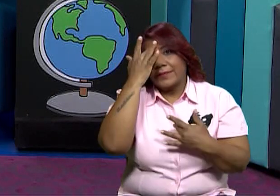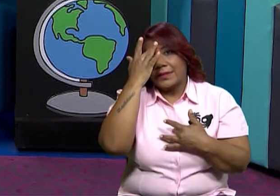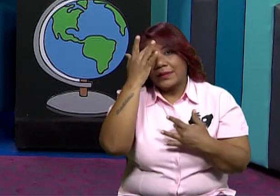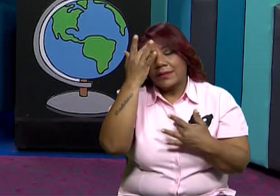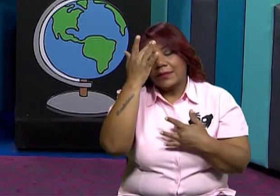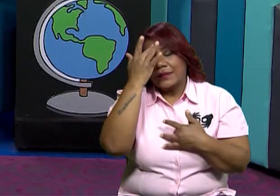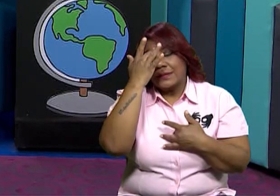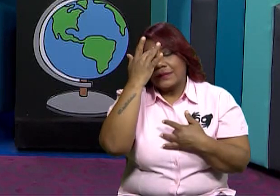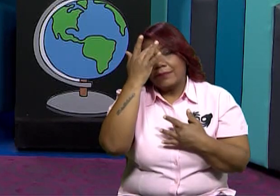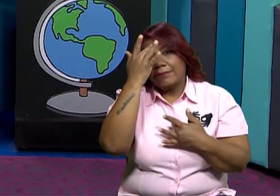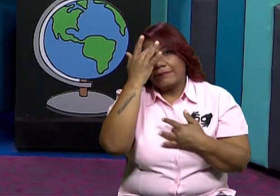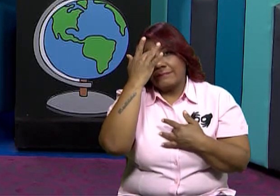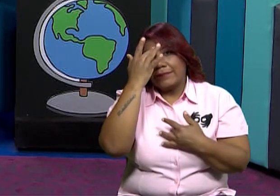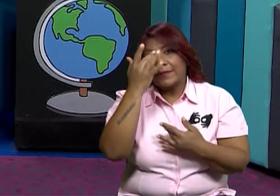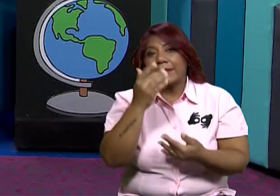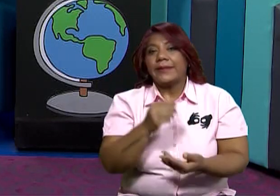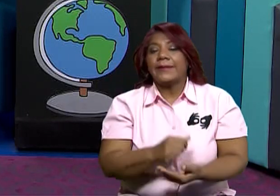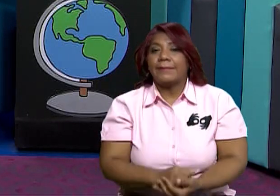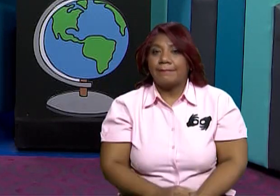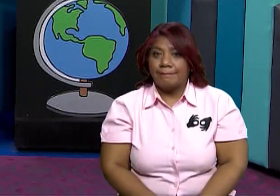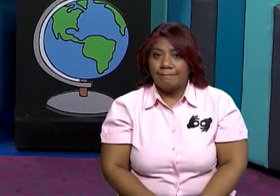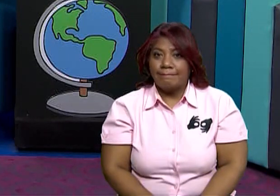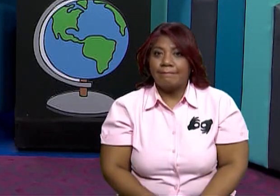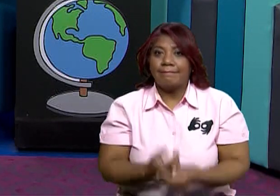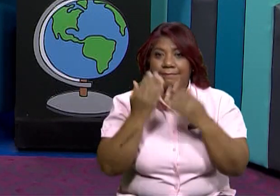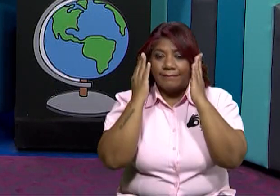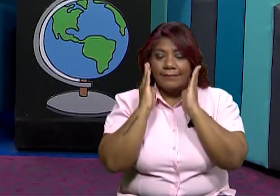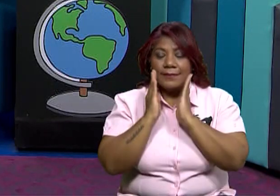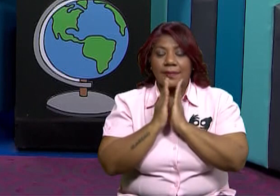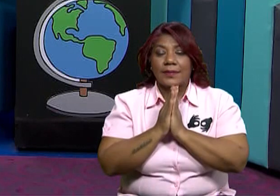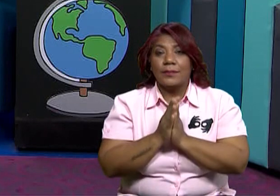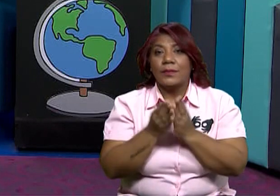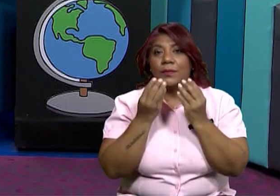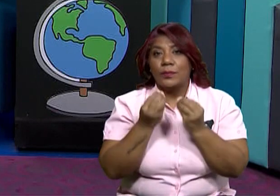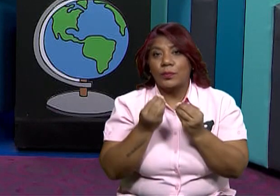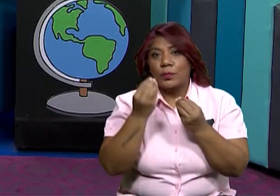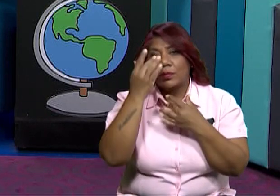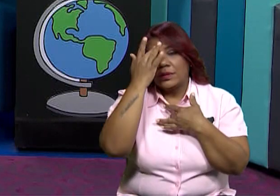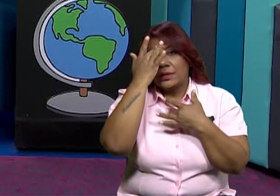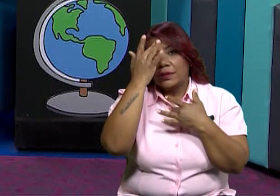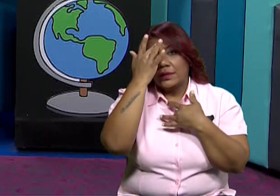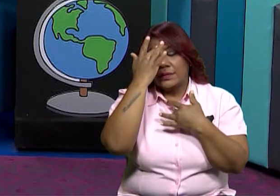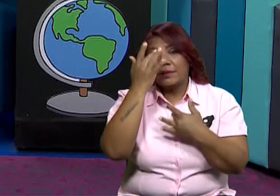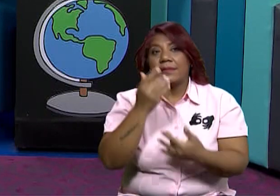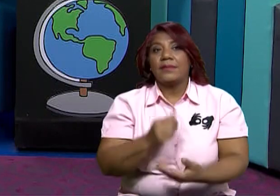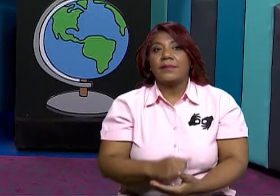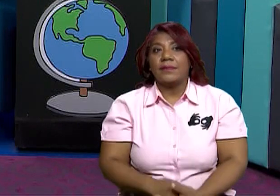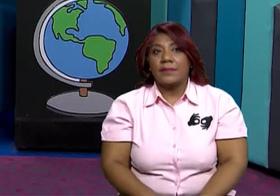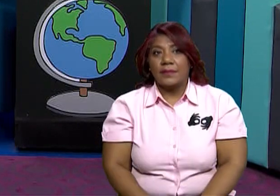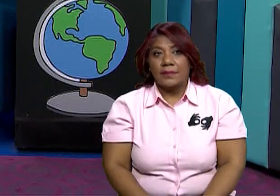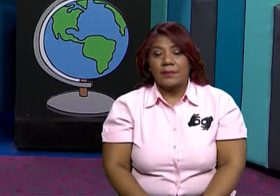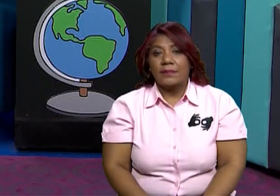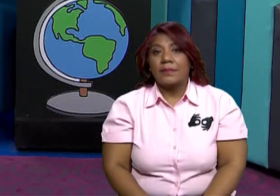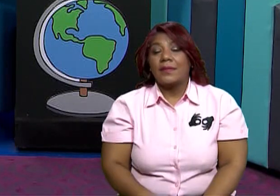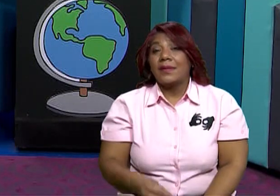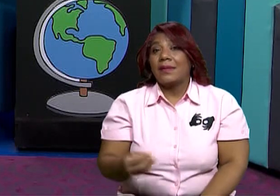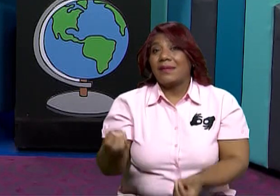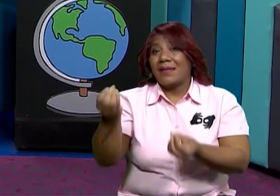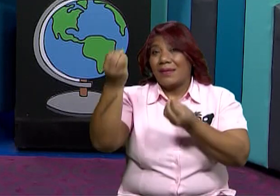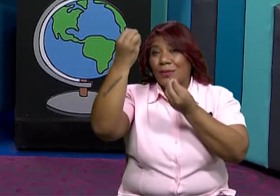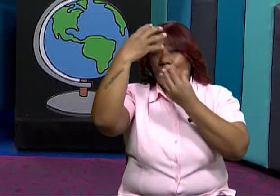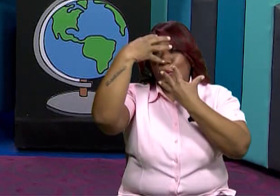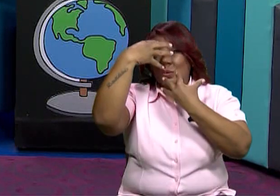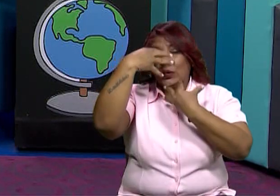deteriorarse. Su salud comienza a deteriorarse poco a poco. Ella pues se infecta de